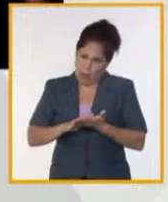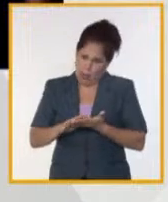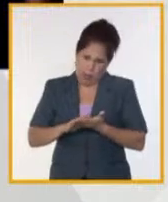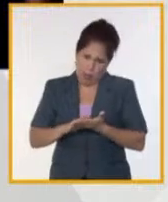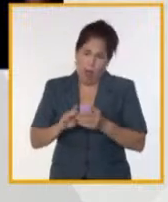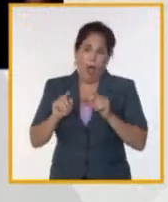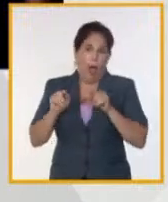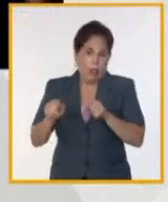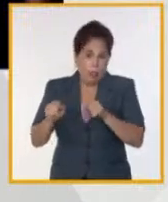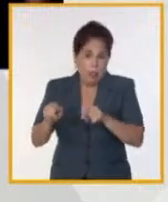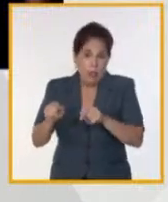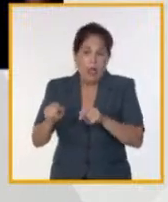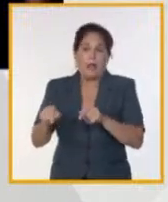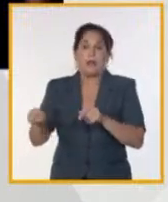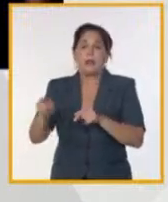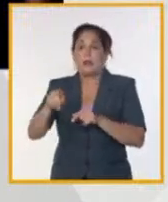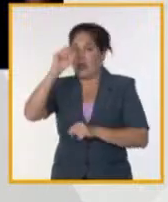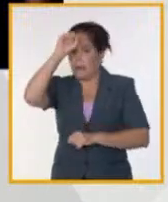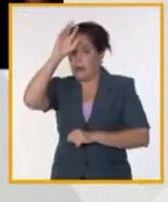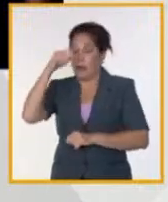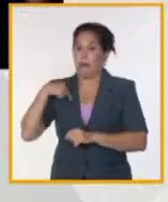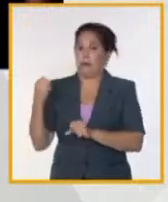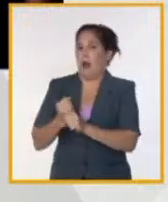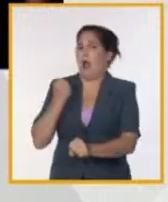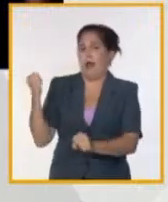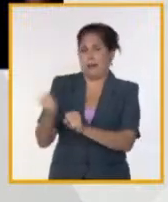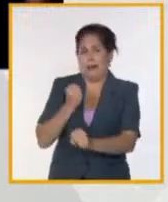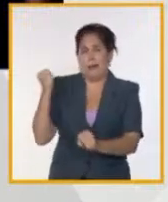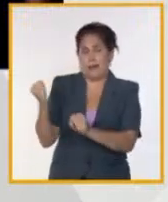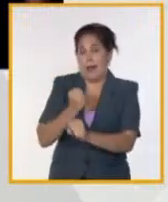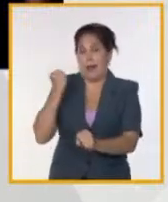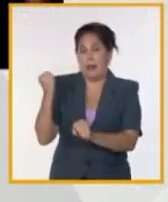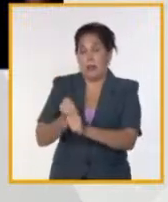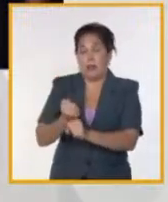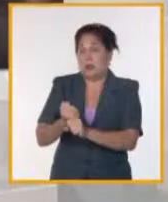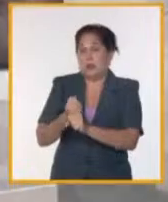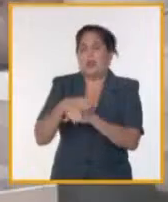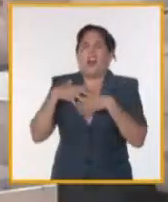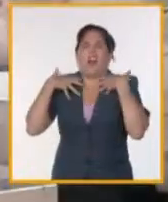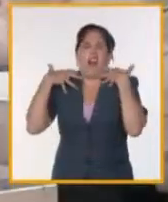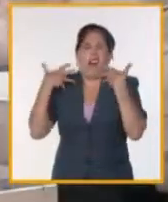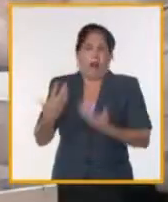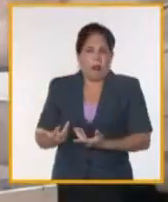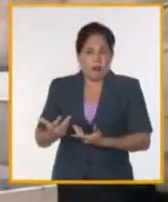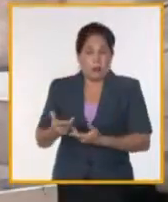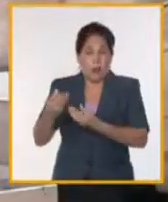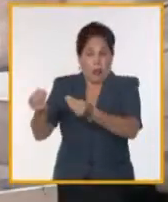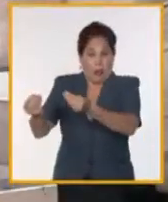estaban enclavados estos yacimientos y en las personas que trabajaban en los proyectos mineros.